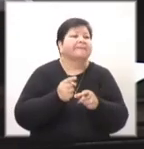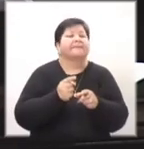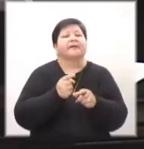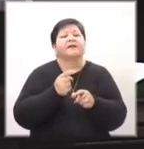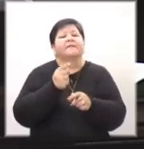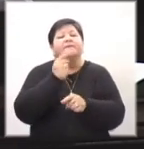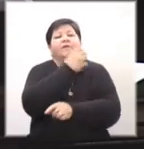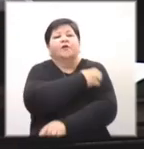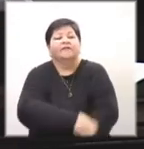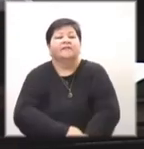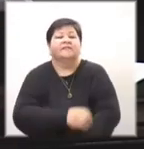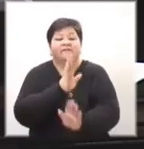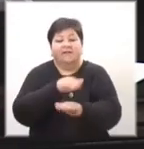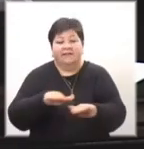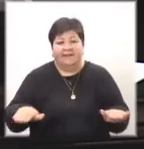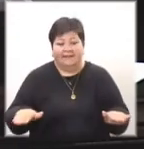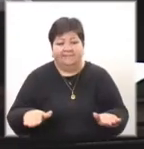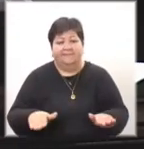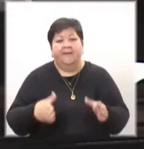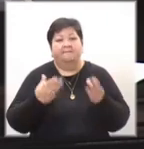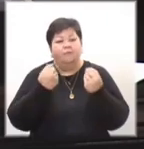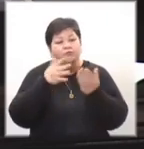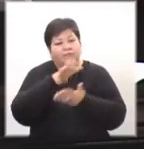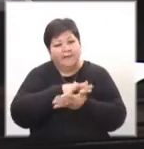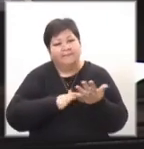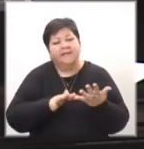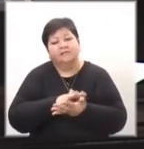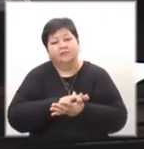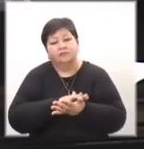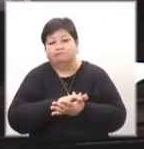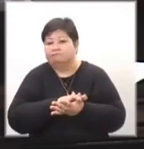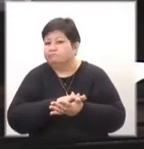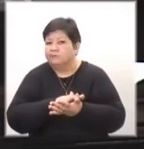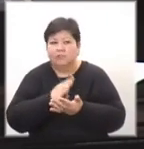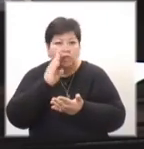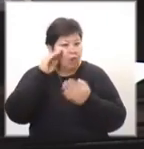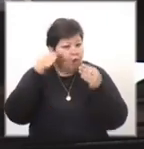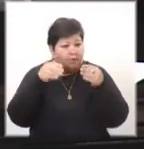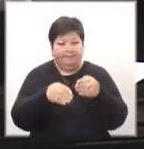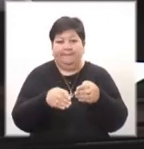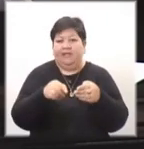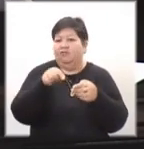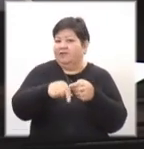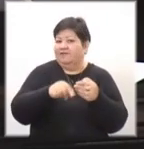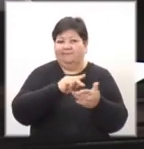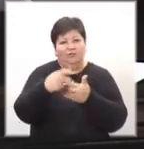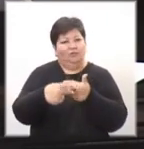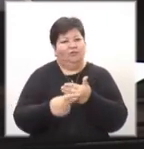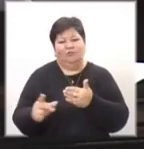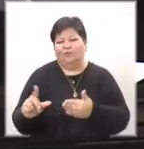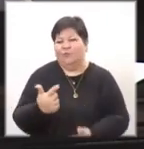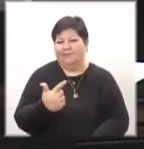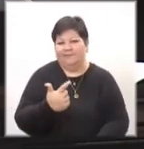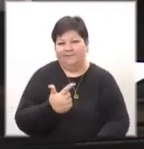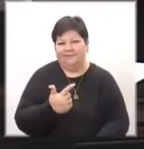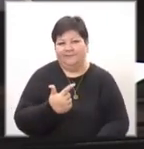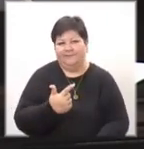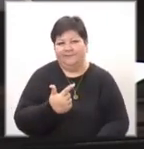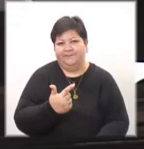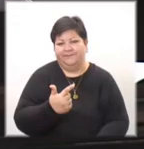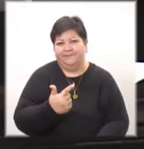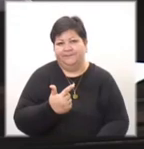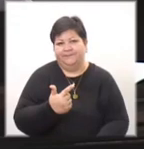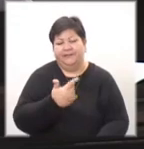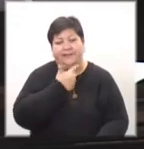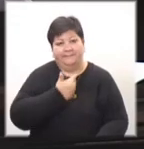otros. Todos estos aspectos brillan por su ausencia en el proyecto. El presidente